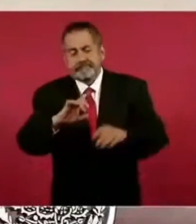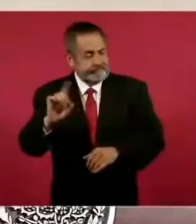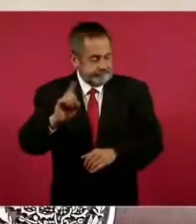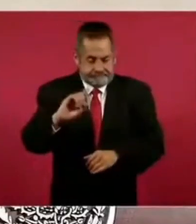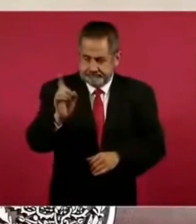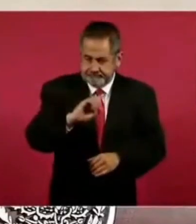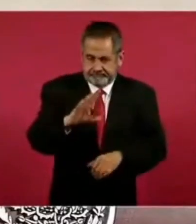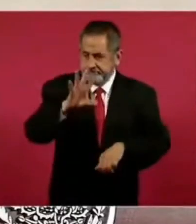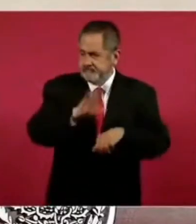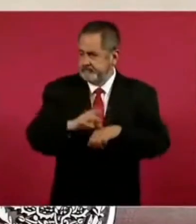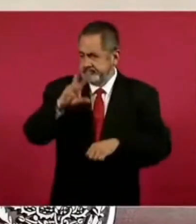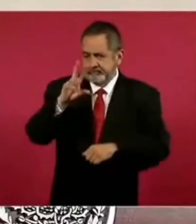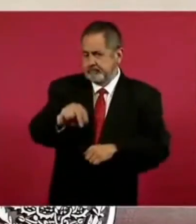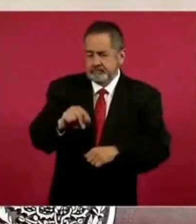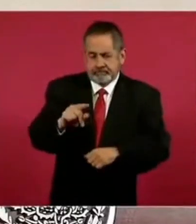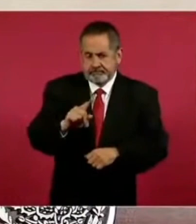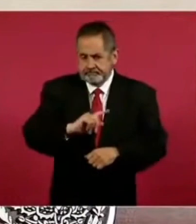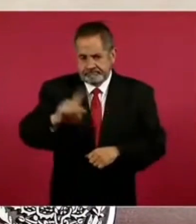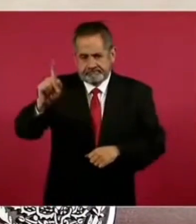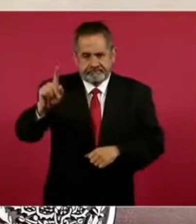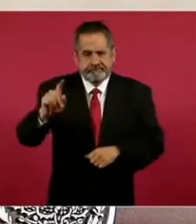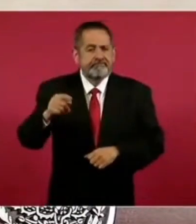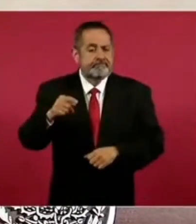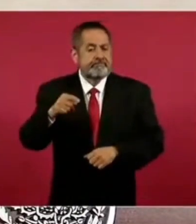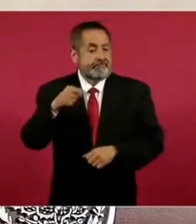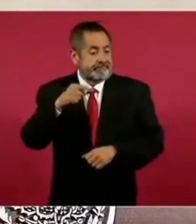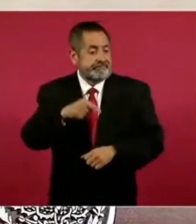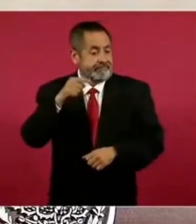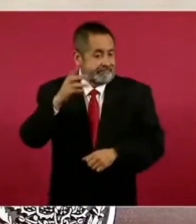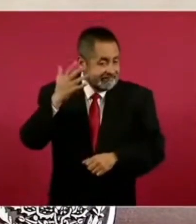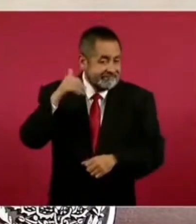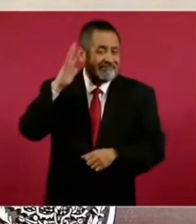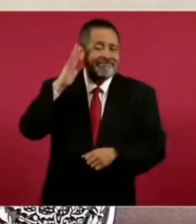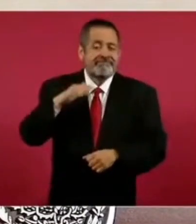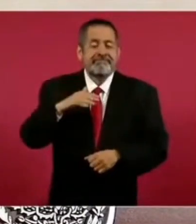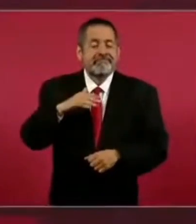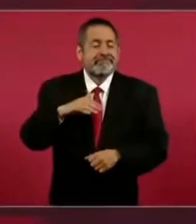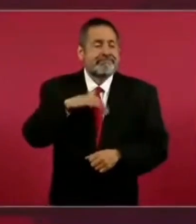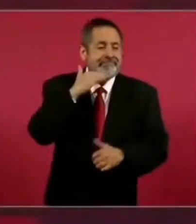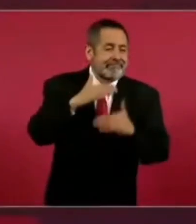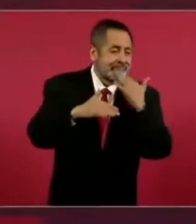porque eso era lo que más dañaba.